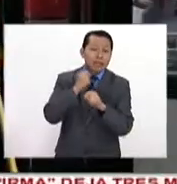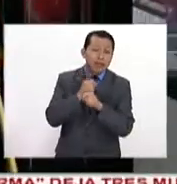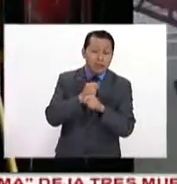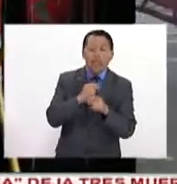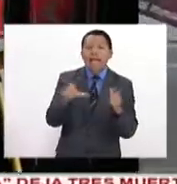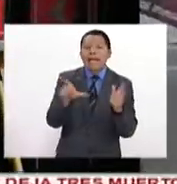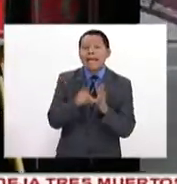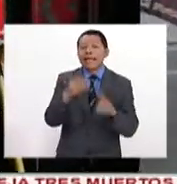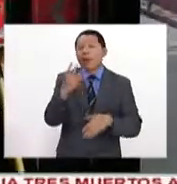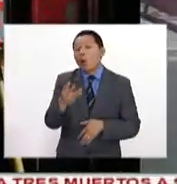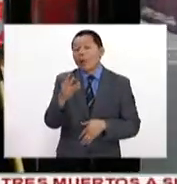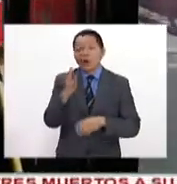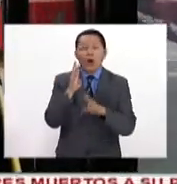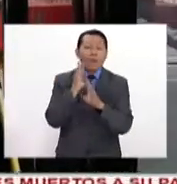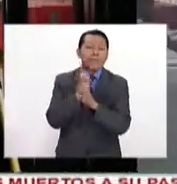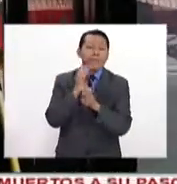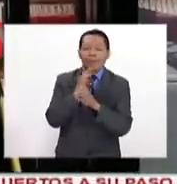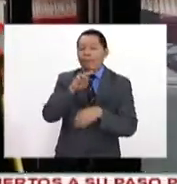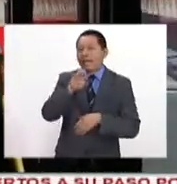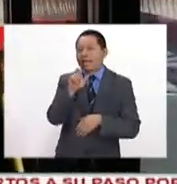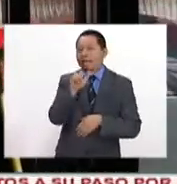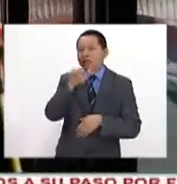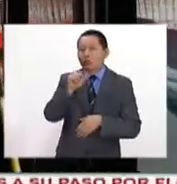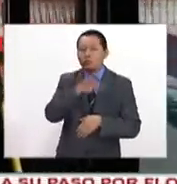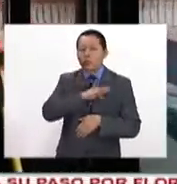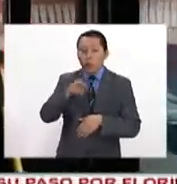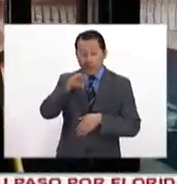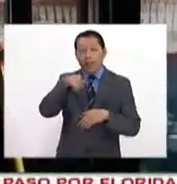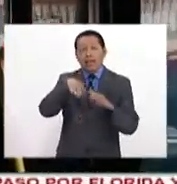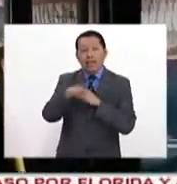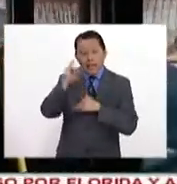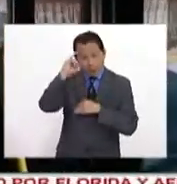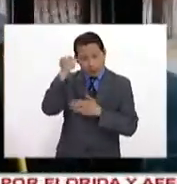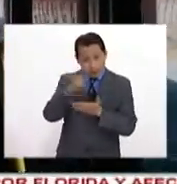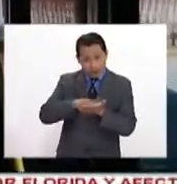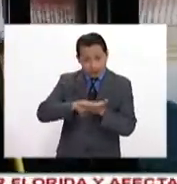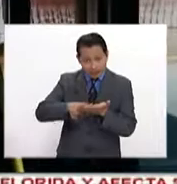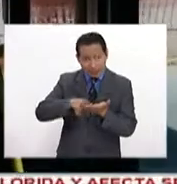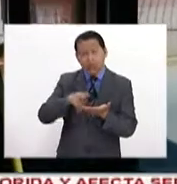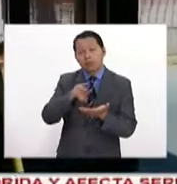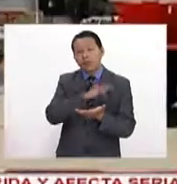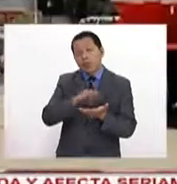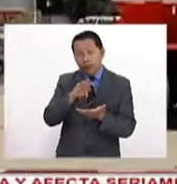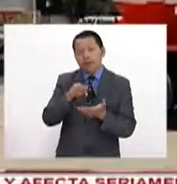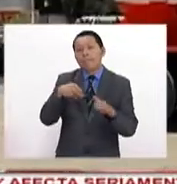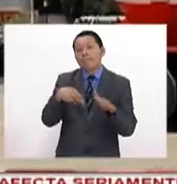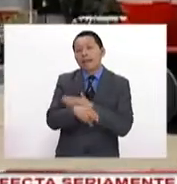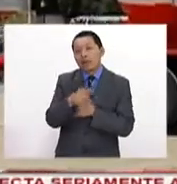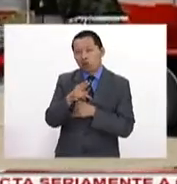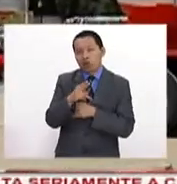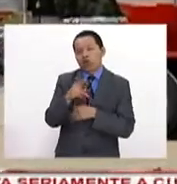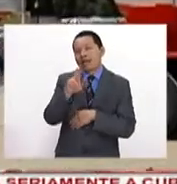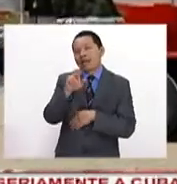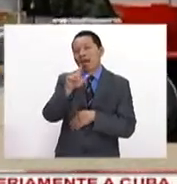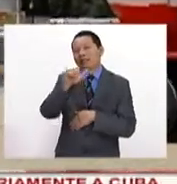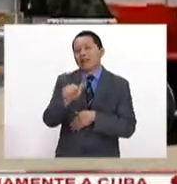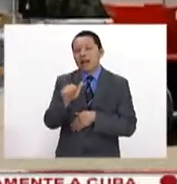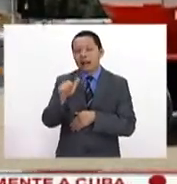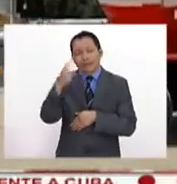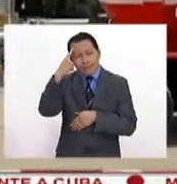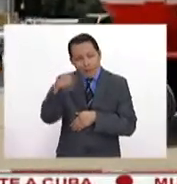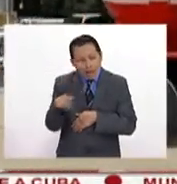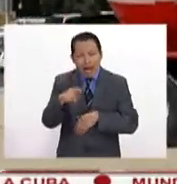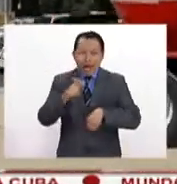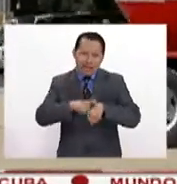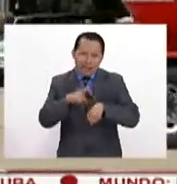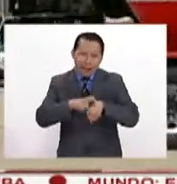línea 4 del Mexibús puedan ingresar al paradero de Indios Verdes y llegar a la estación del Metro La Raza. Esto con la intención de acortar